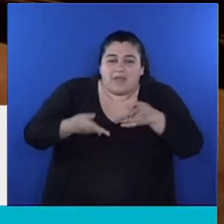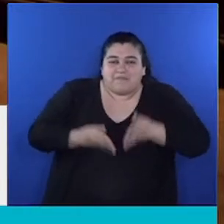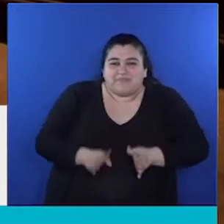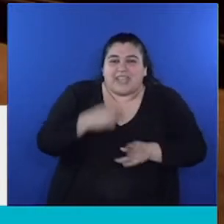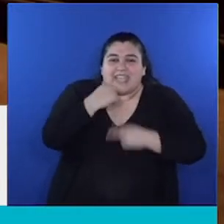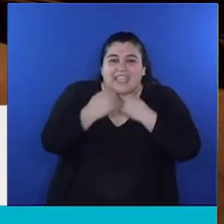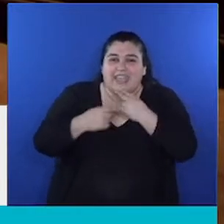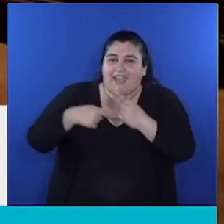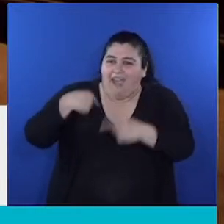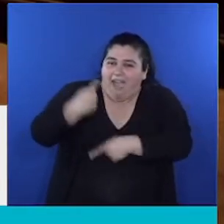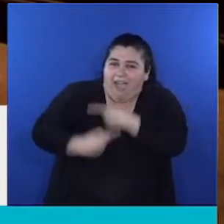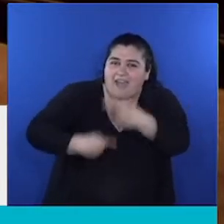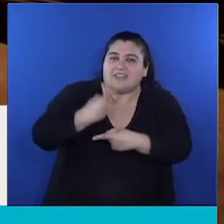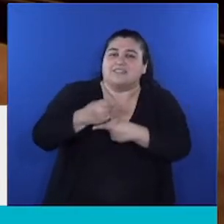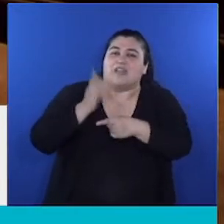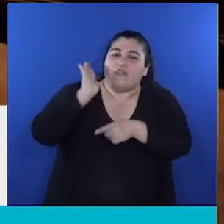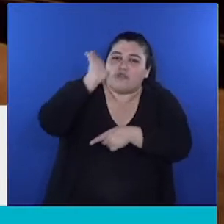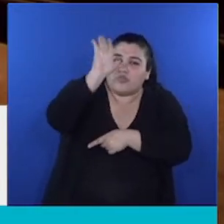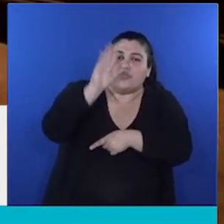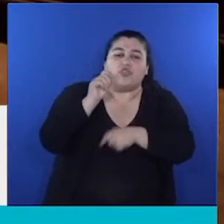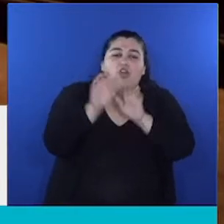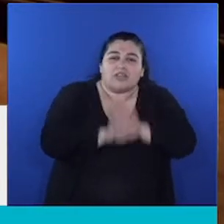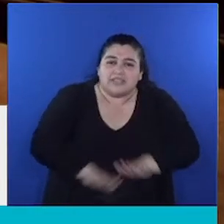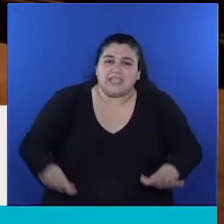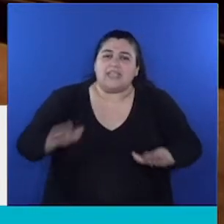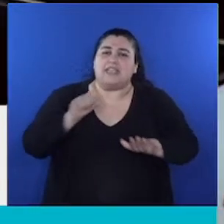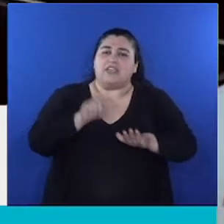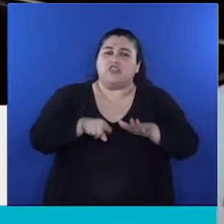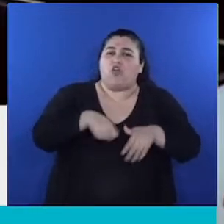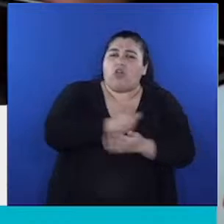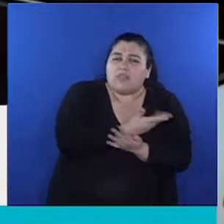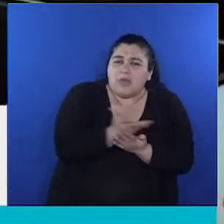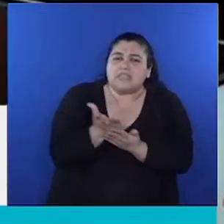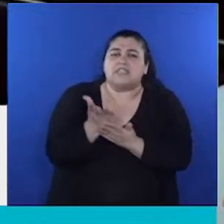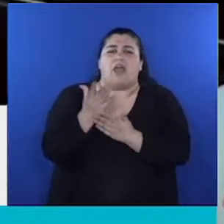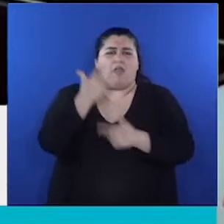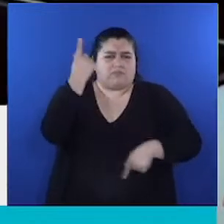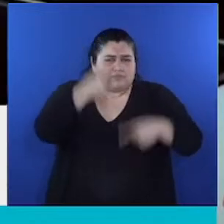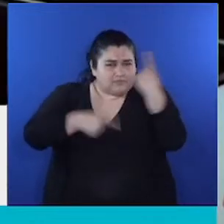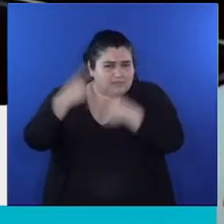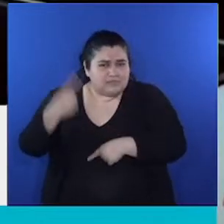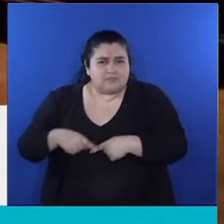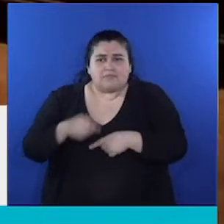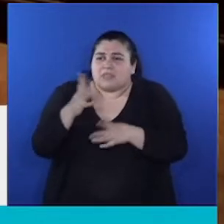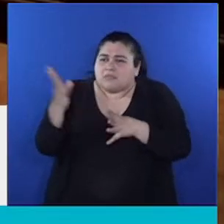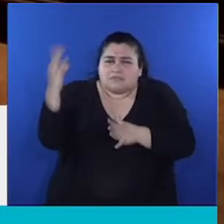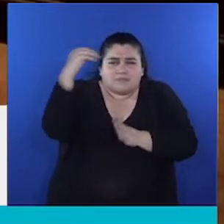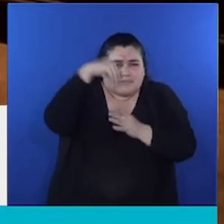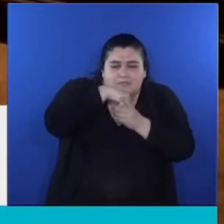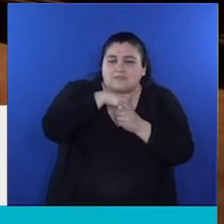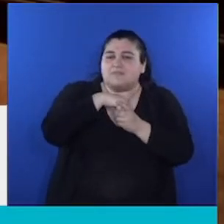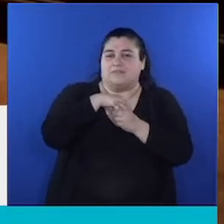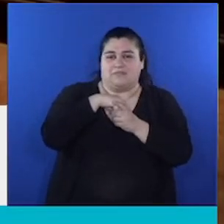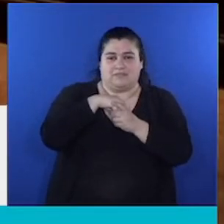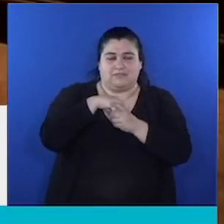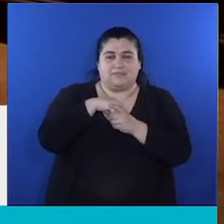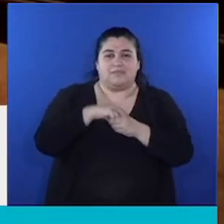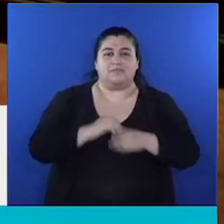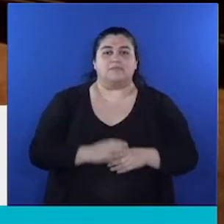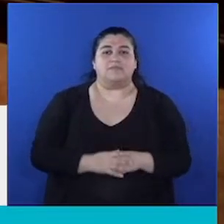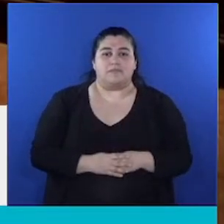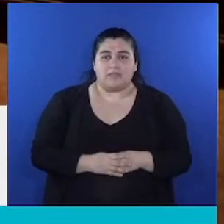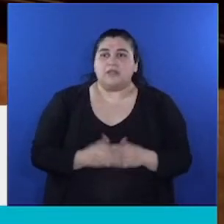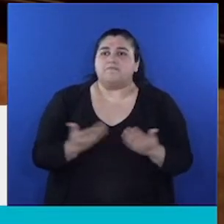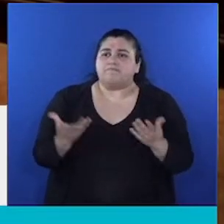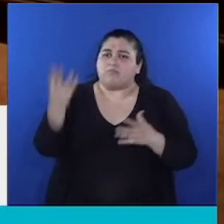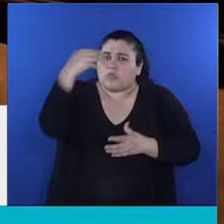futuro de las niñas, de las diversidades. No escapa nadie de esa posibilidad. No escapa nadie. Yo